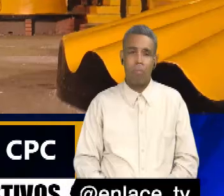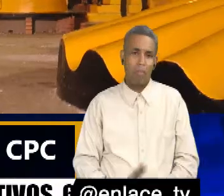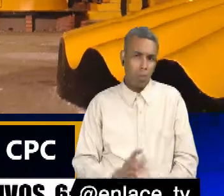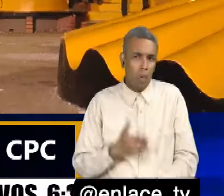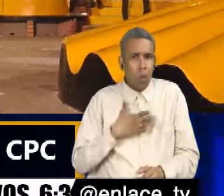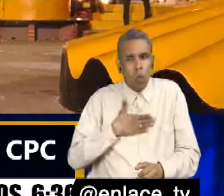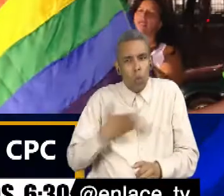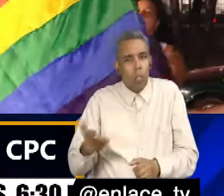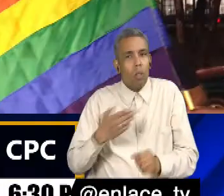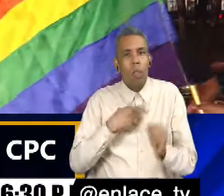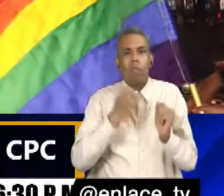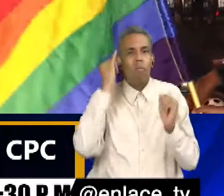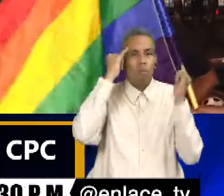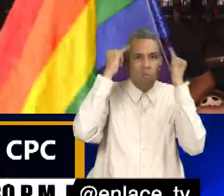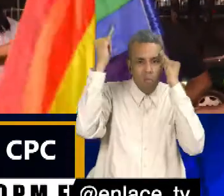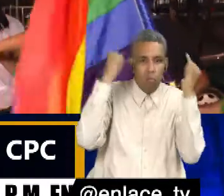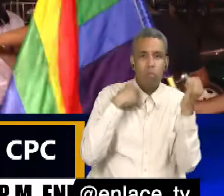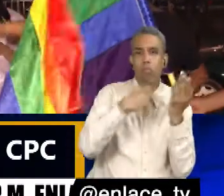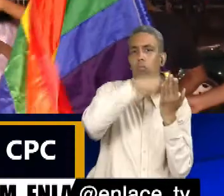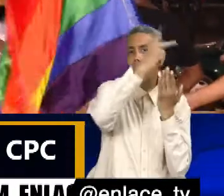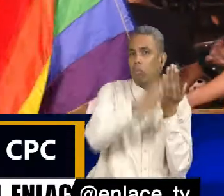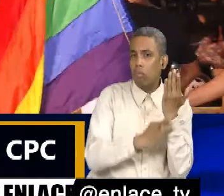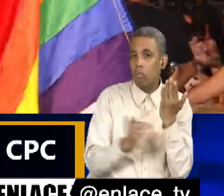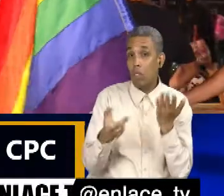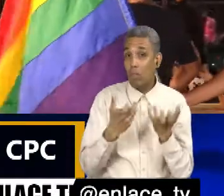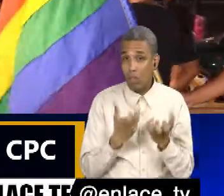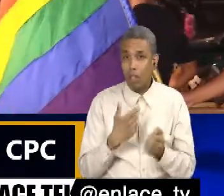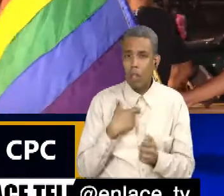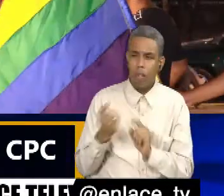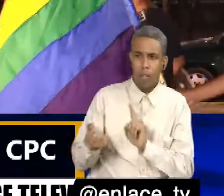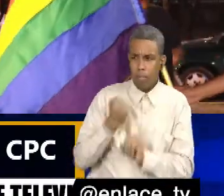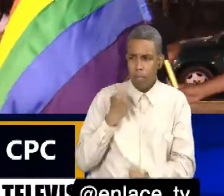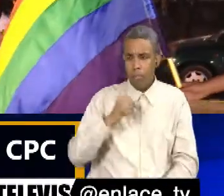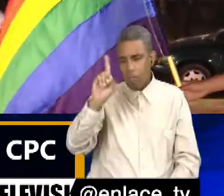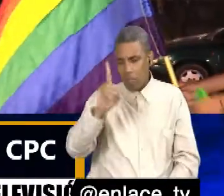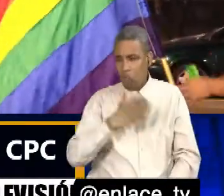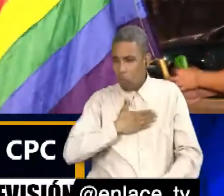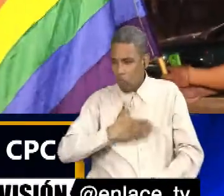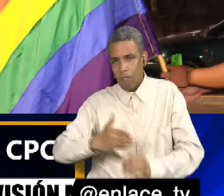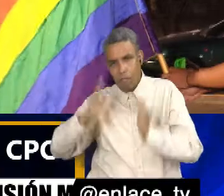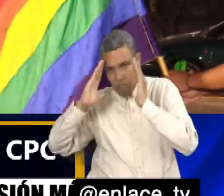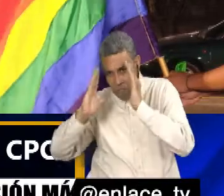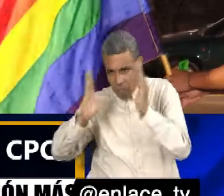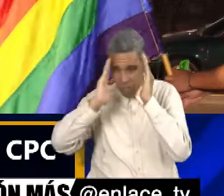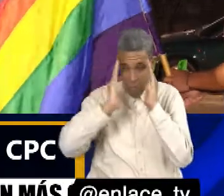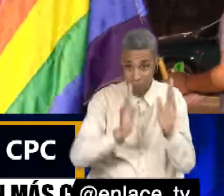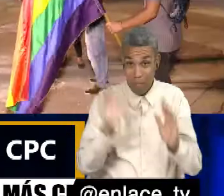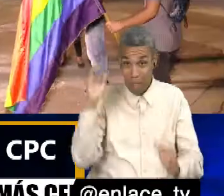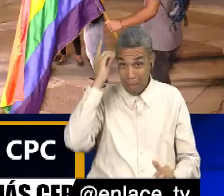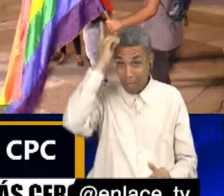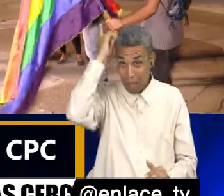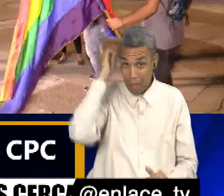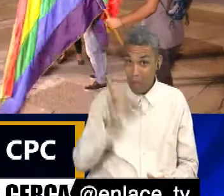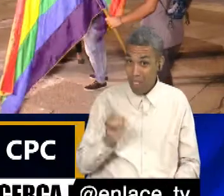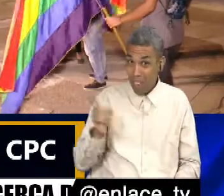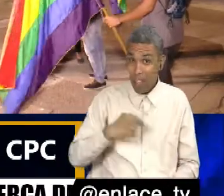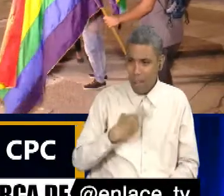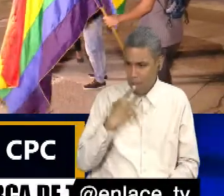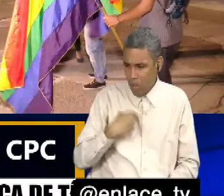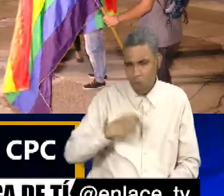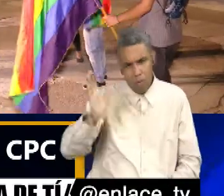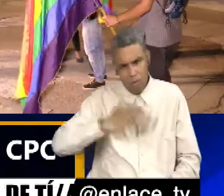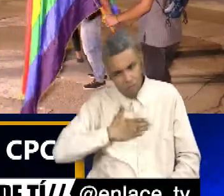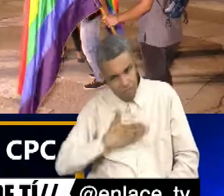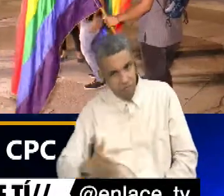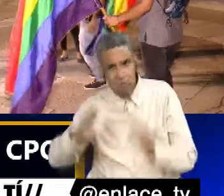escuchados, quieren tener un consenso y pues la alcaldía en cabeza del doctor Darío Echeverri siempre va a estar dispuesto a escucharlos,